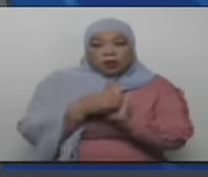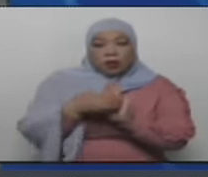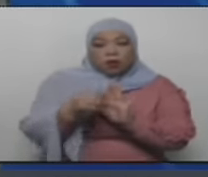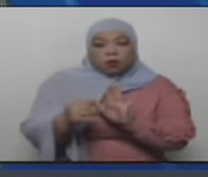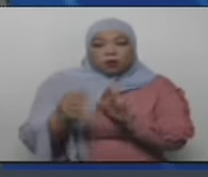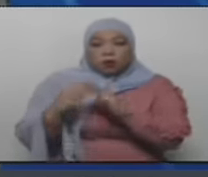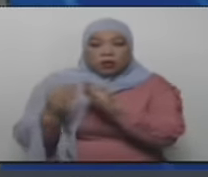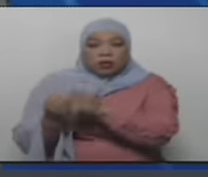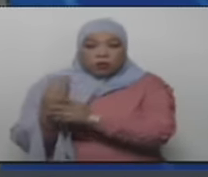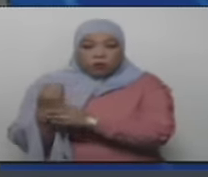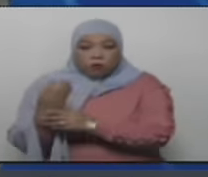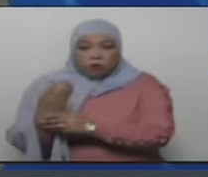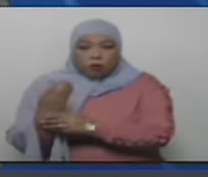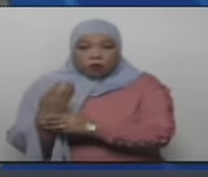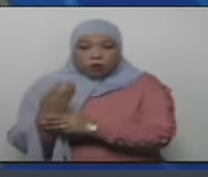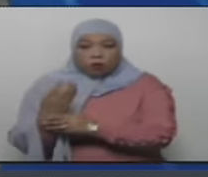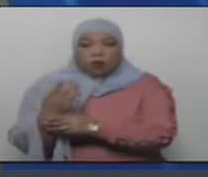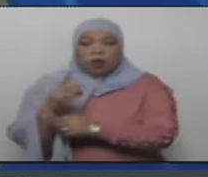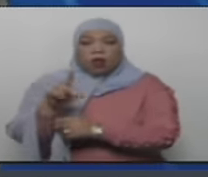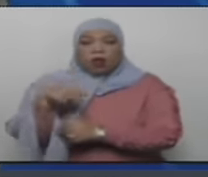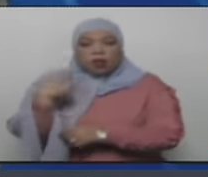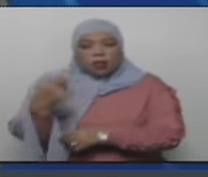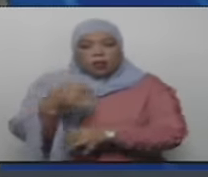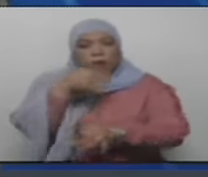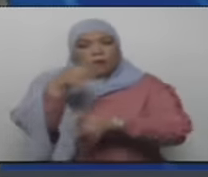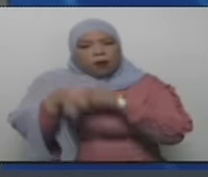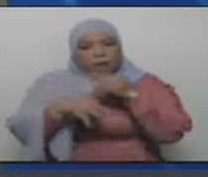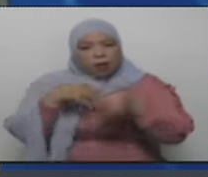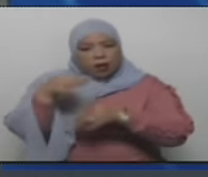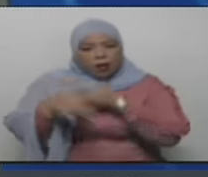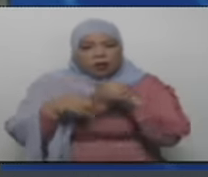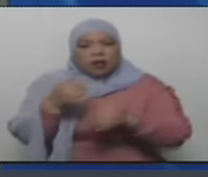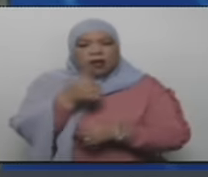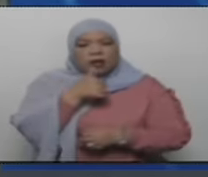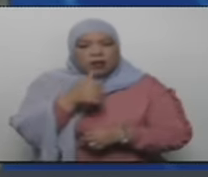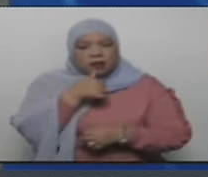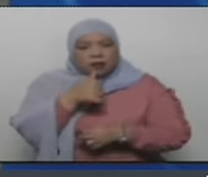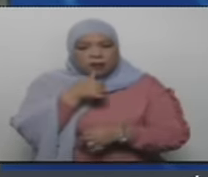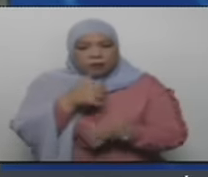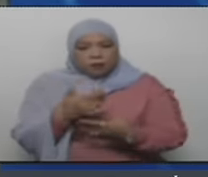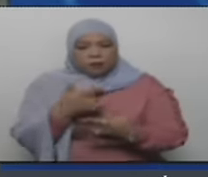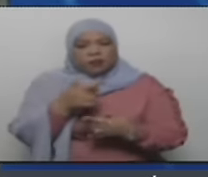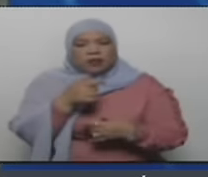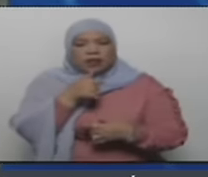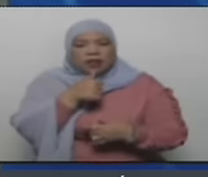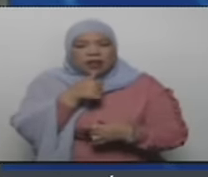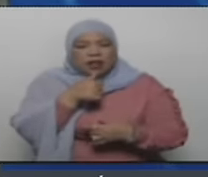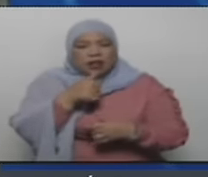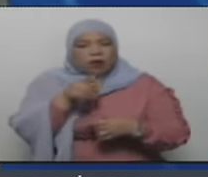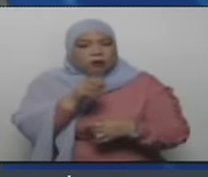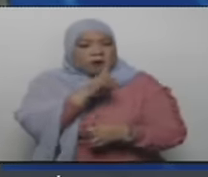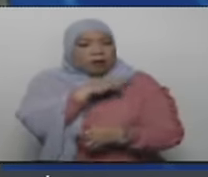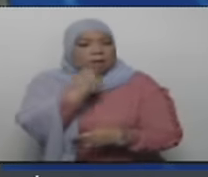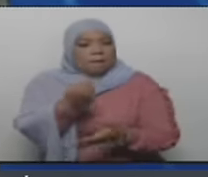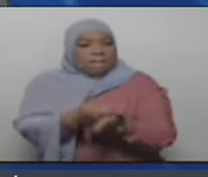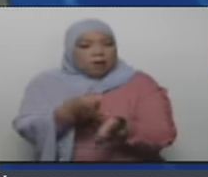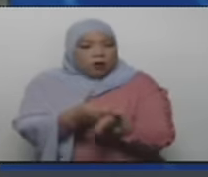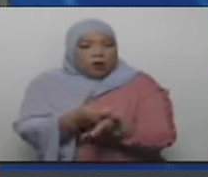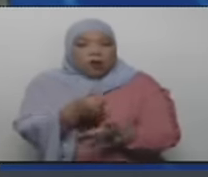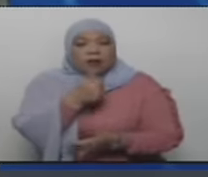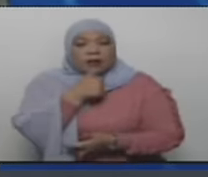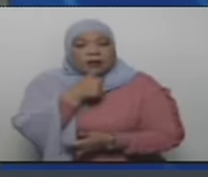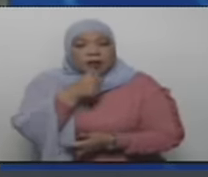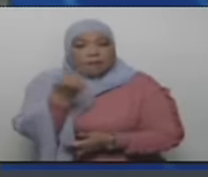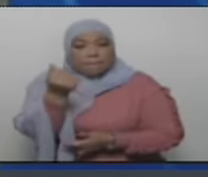hablaremos, más adelante hablaremos de quién fraguó, quién ordenó, quién financió,